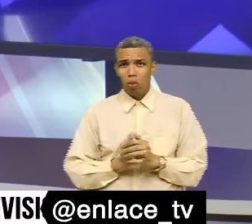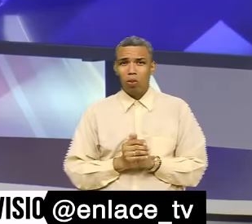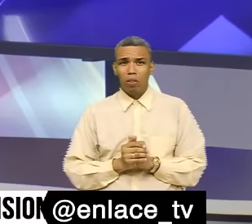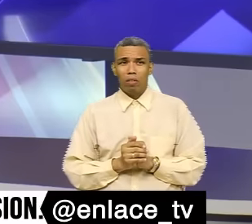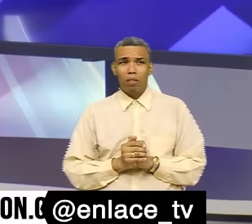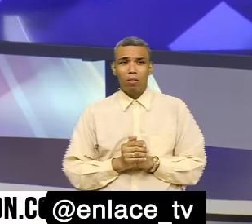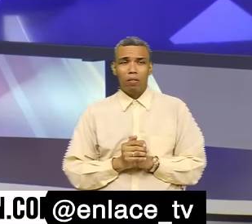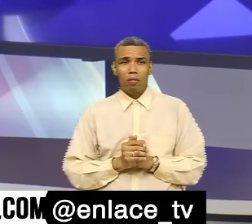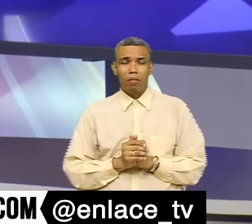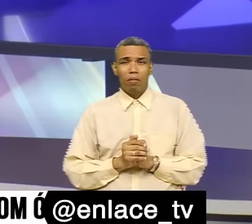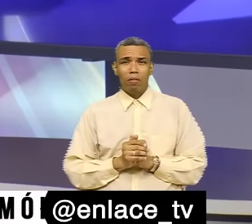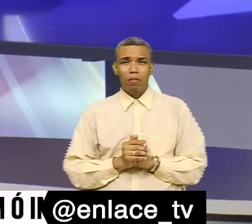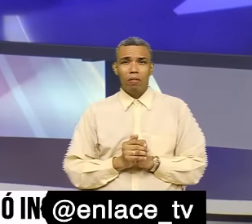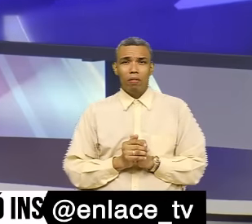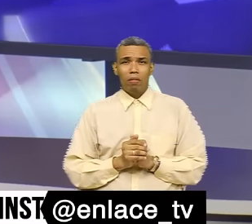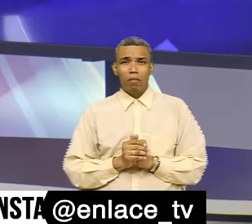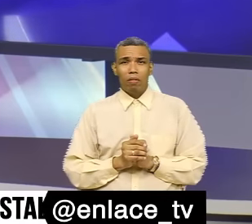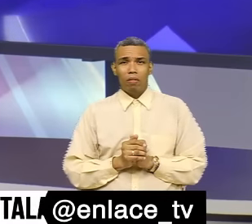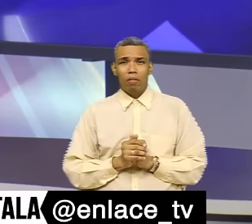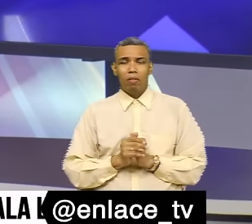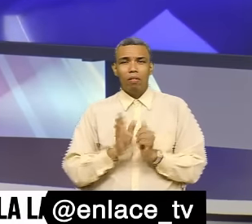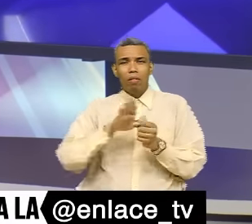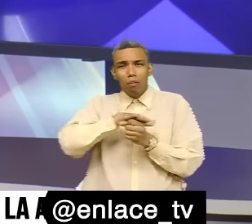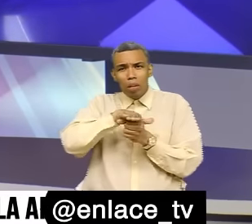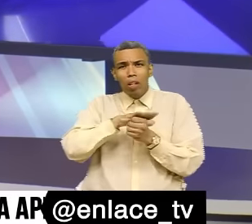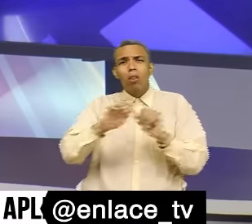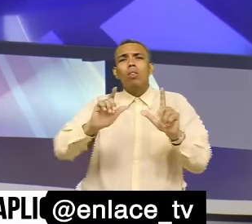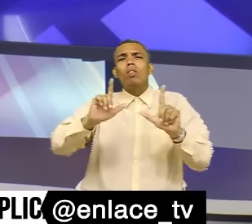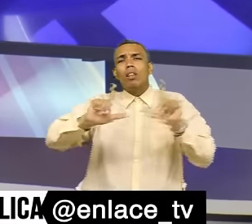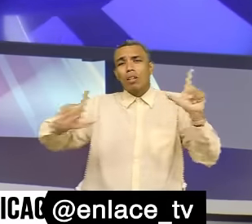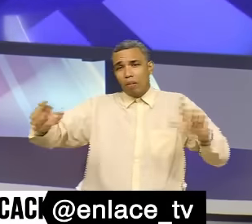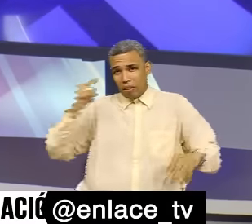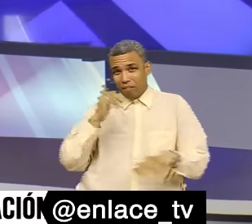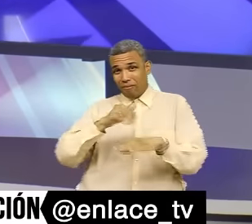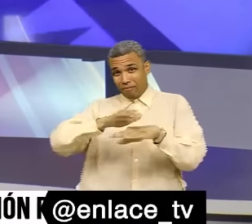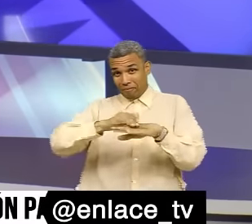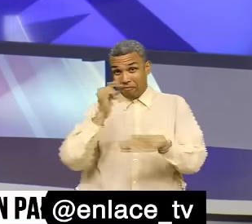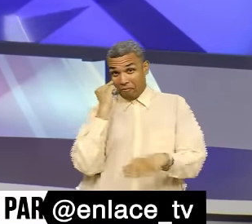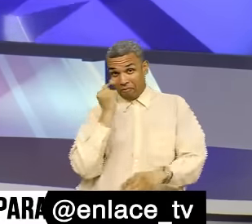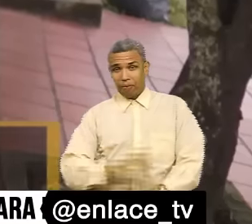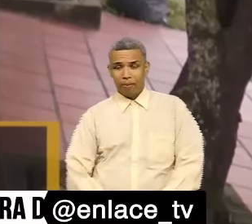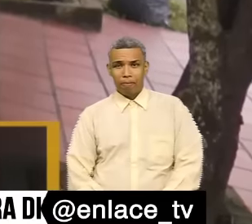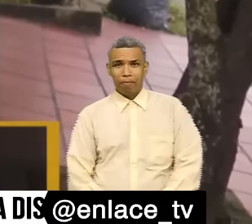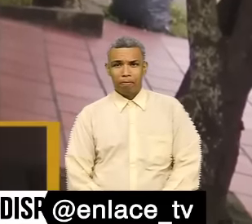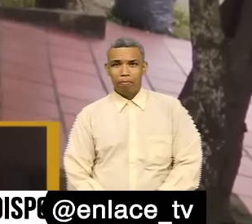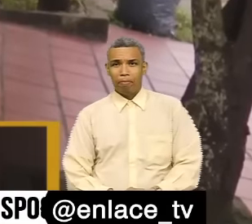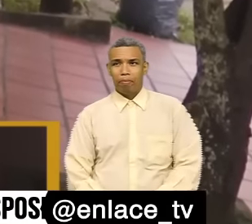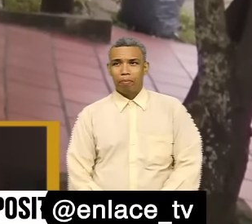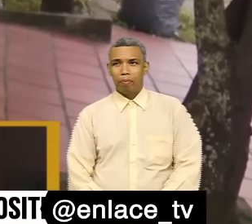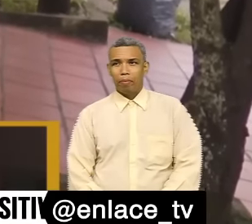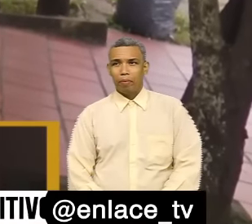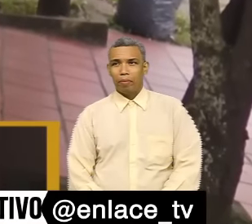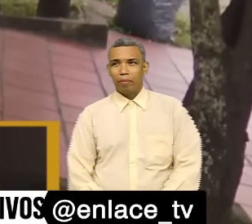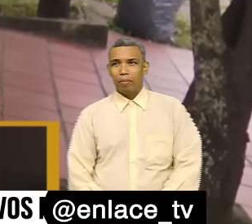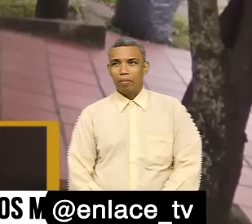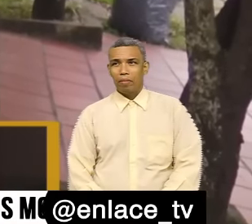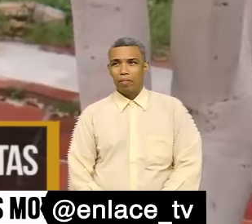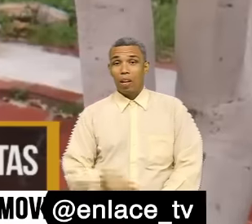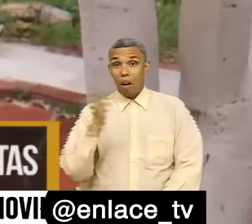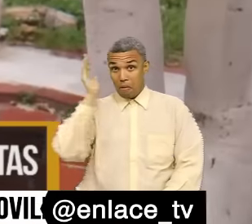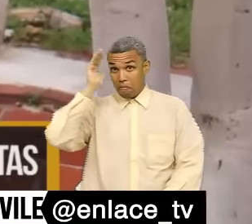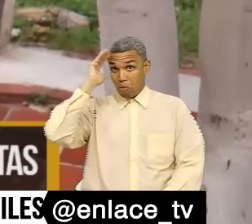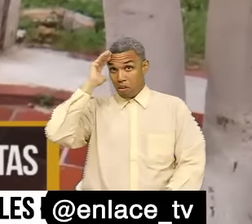se realizó un simulacro de robo en el barrio La Libertad, comuna 3 de Barranca Bermeja. Con ocasión del incremento de hurto de motocicletas en la